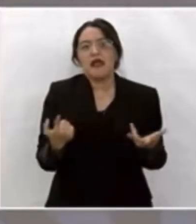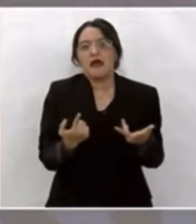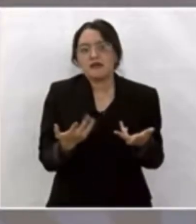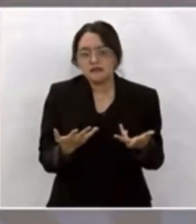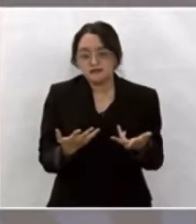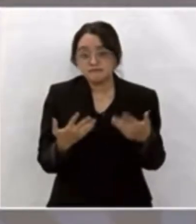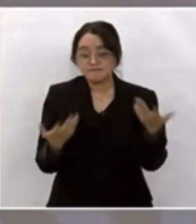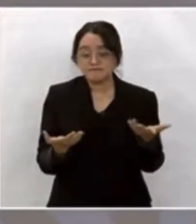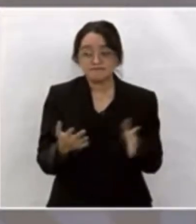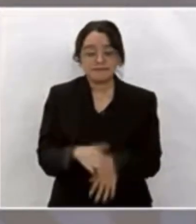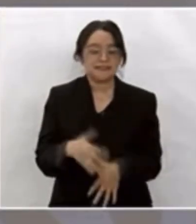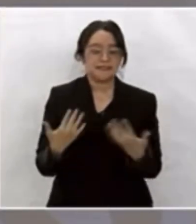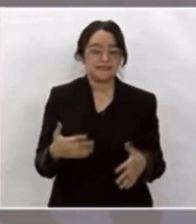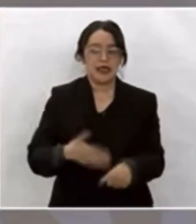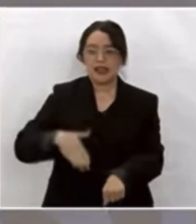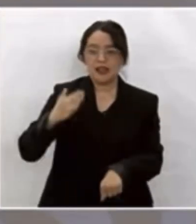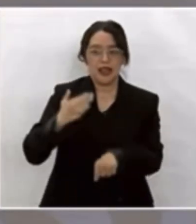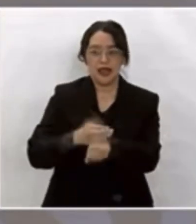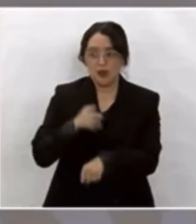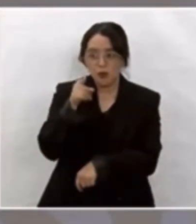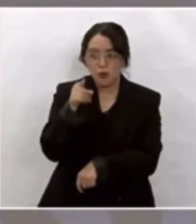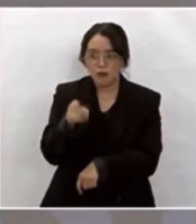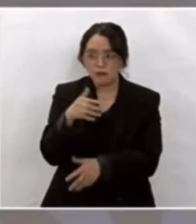condenó el que